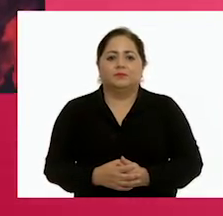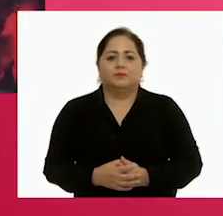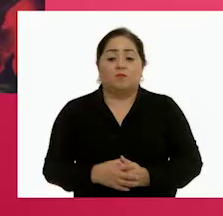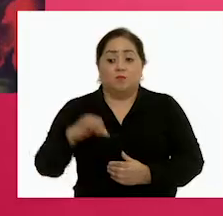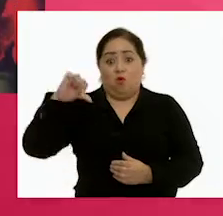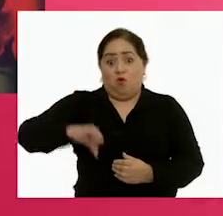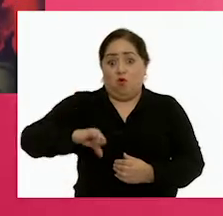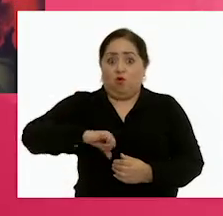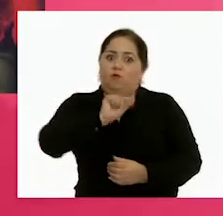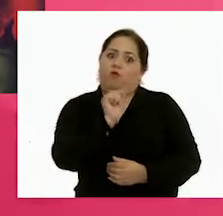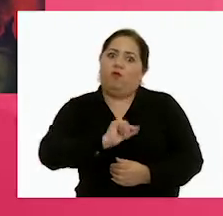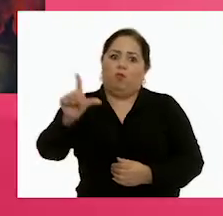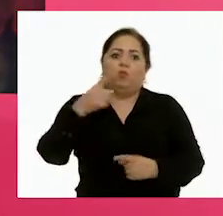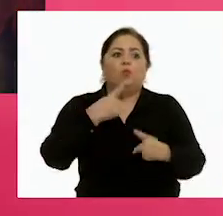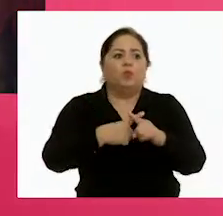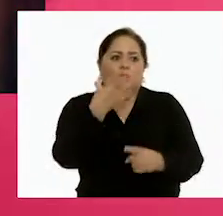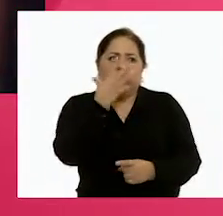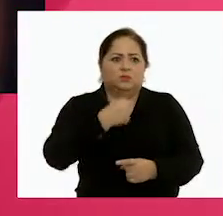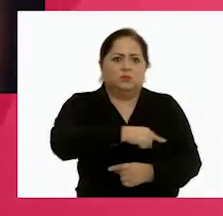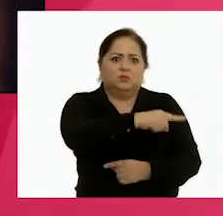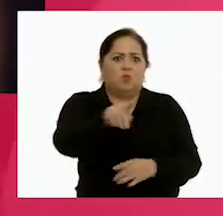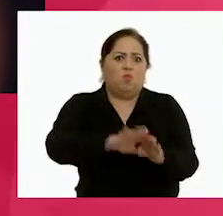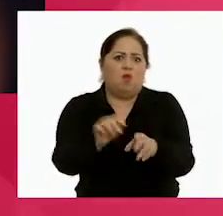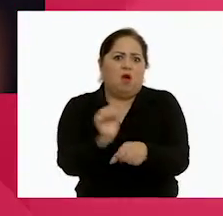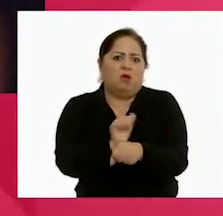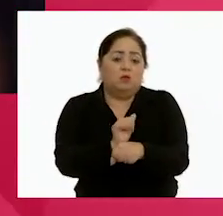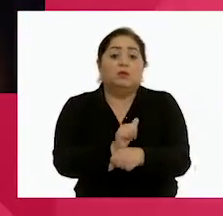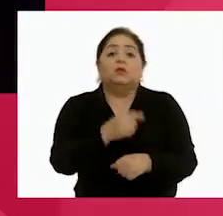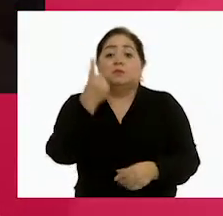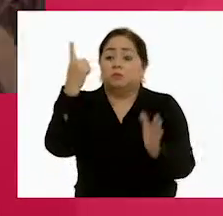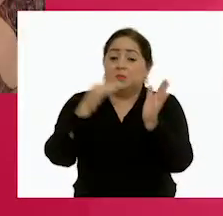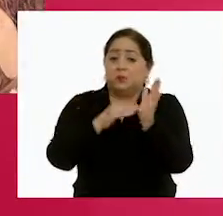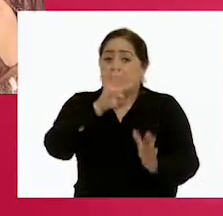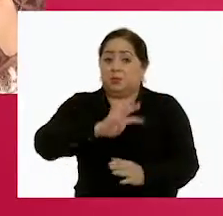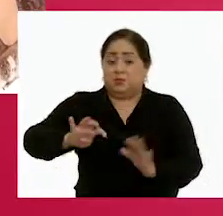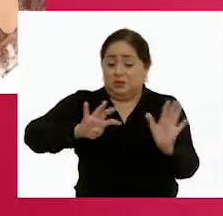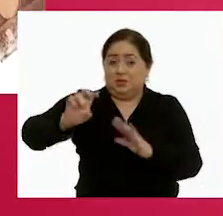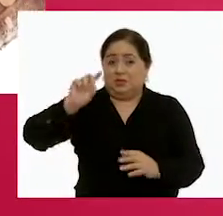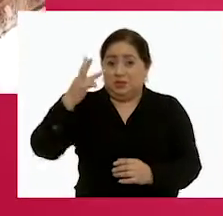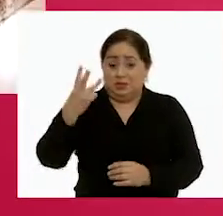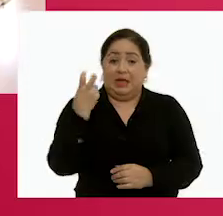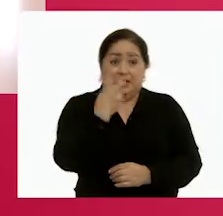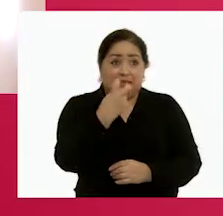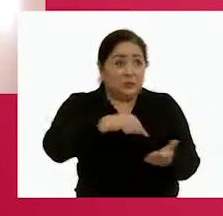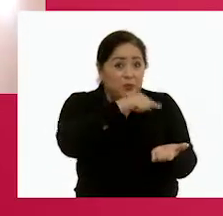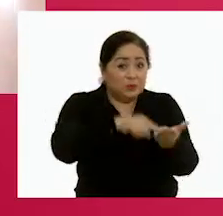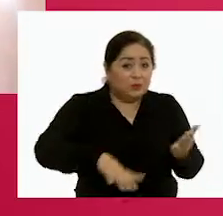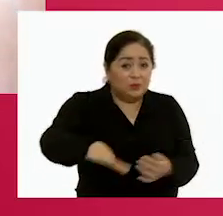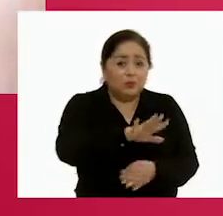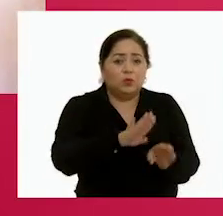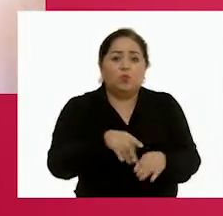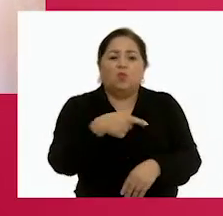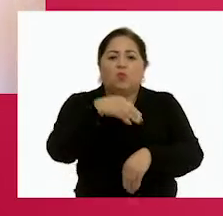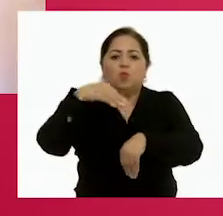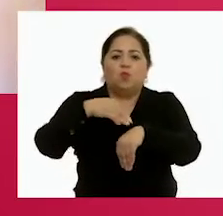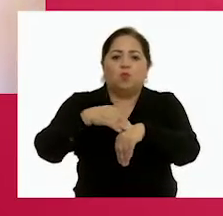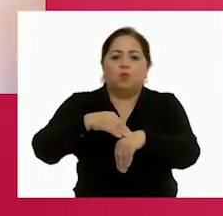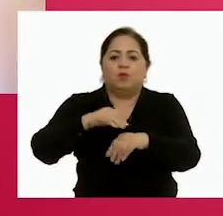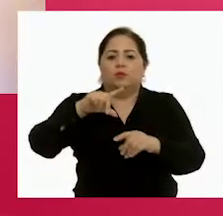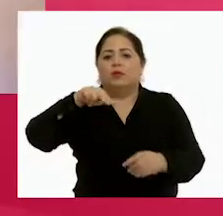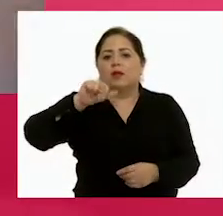Hoy es famoso por sus joyas artísticas y desde 1933 este inmueble fue declarado Monumento